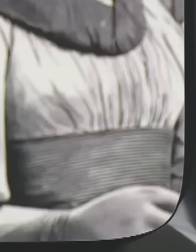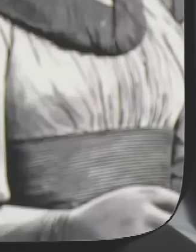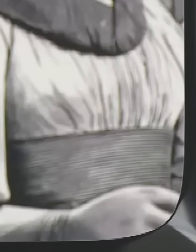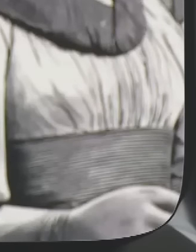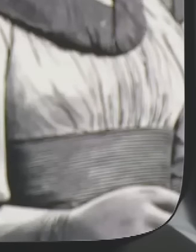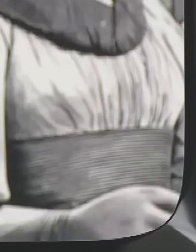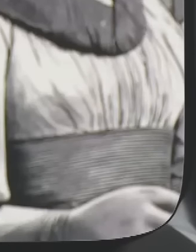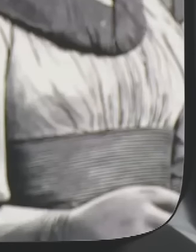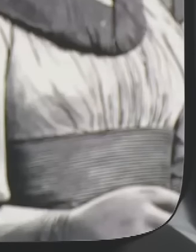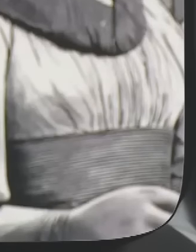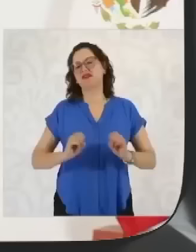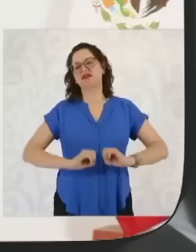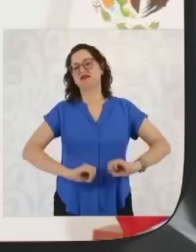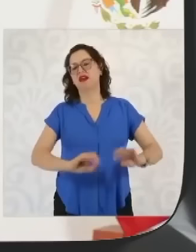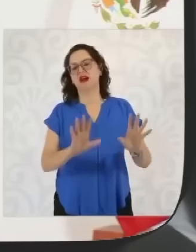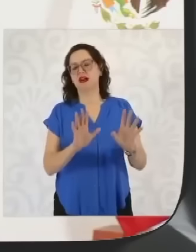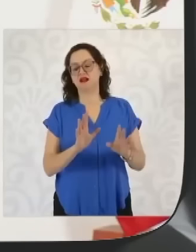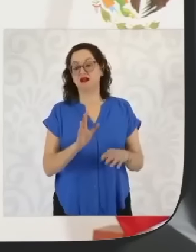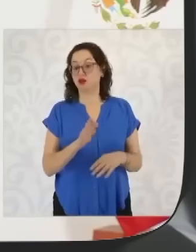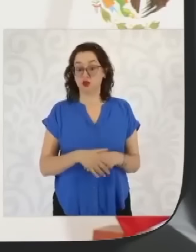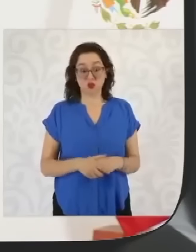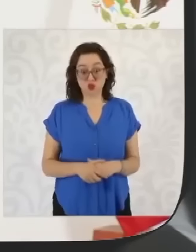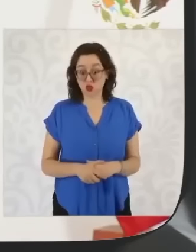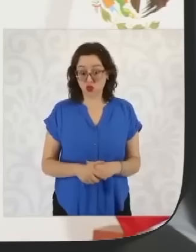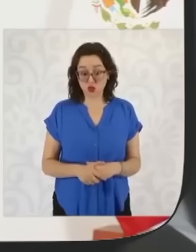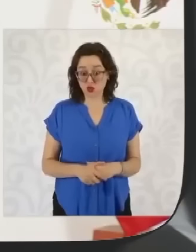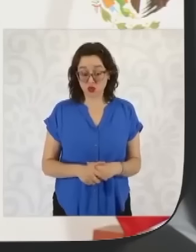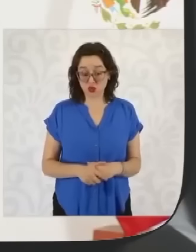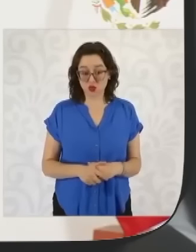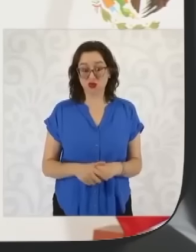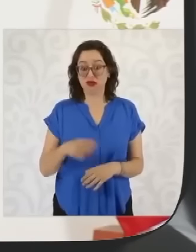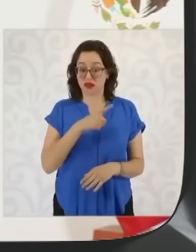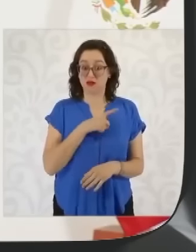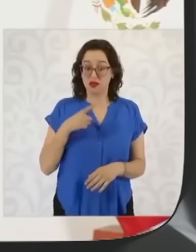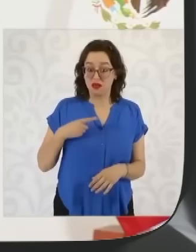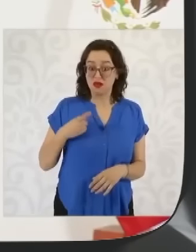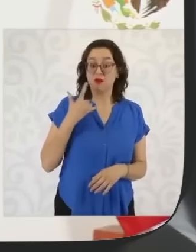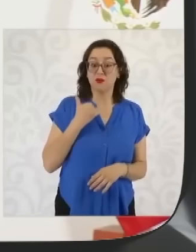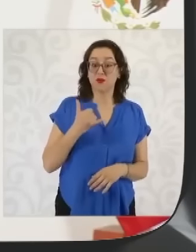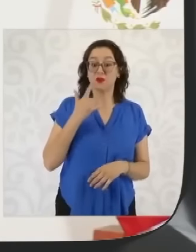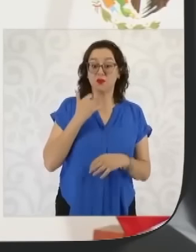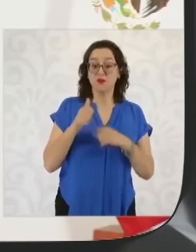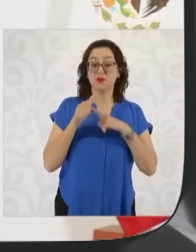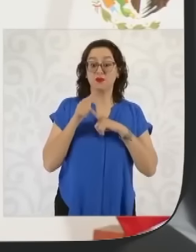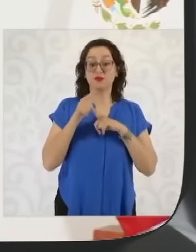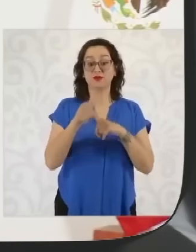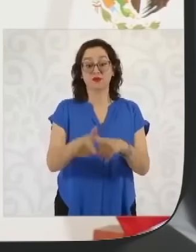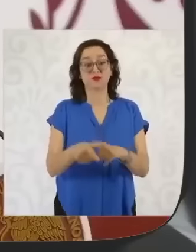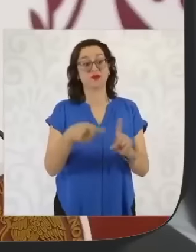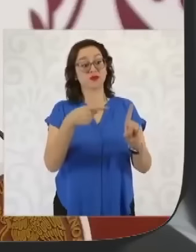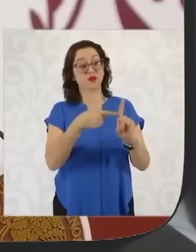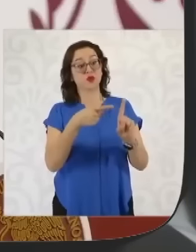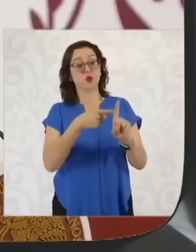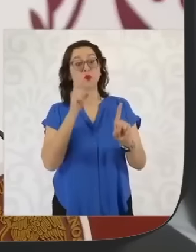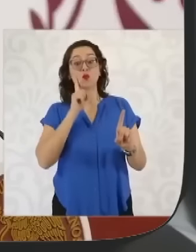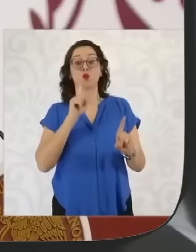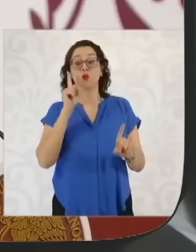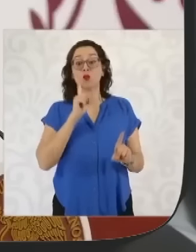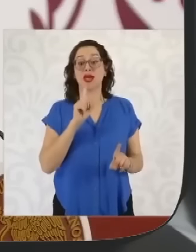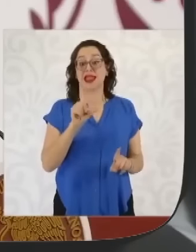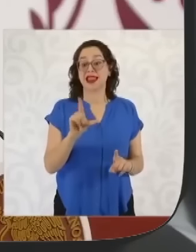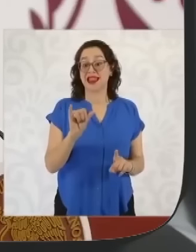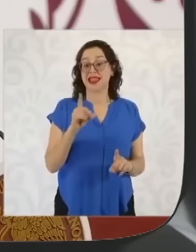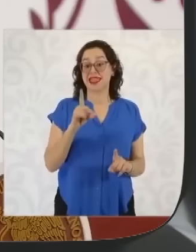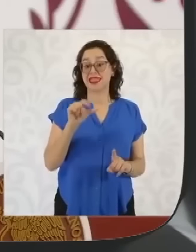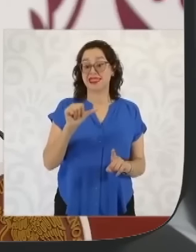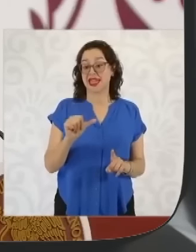de unos cuantos. Linda Cristina Pereira, una persona que ha sido sentenciada a pagar una cantidad fabulosa